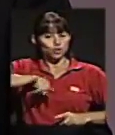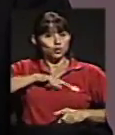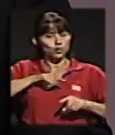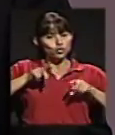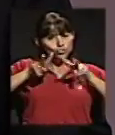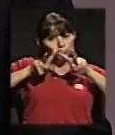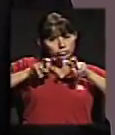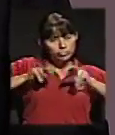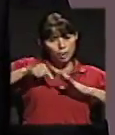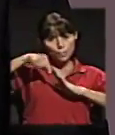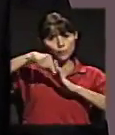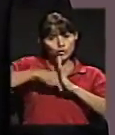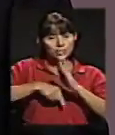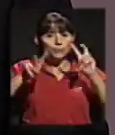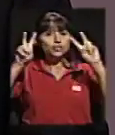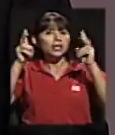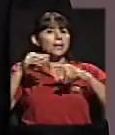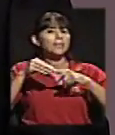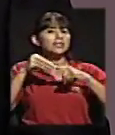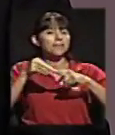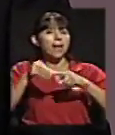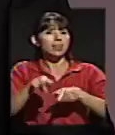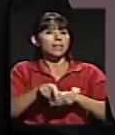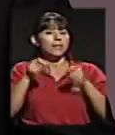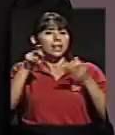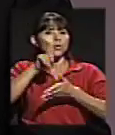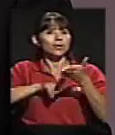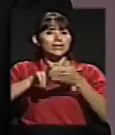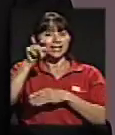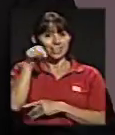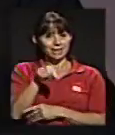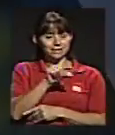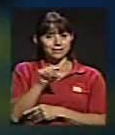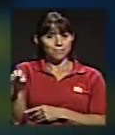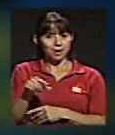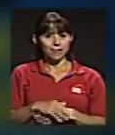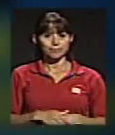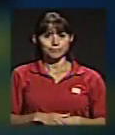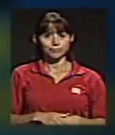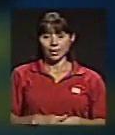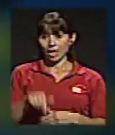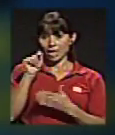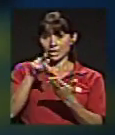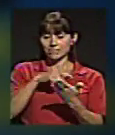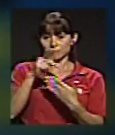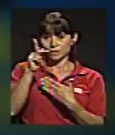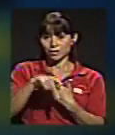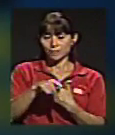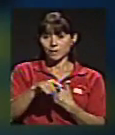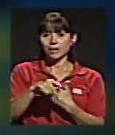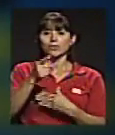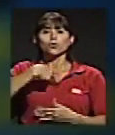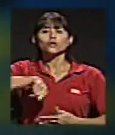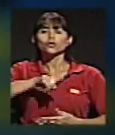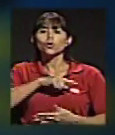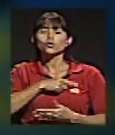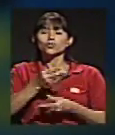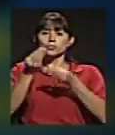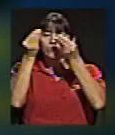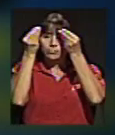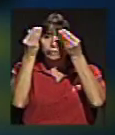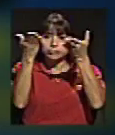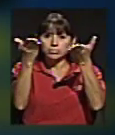tema de portada del semanario Universidad de esta semana. En esta edición traeremos información